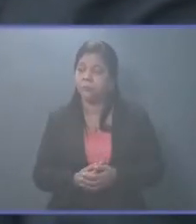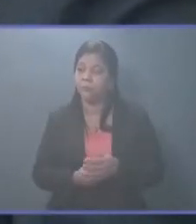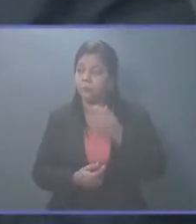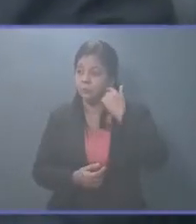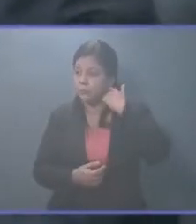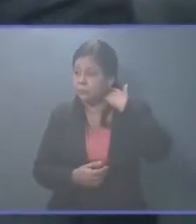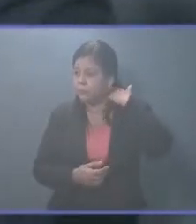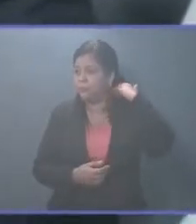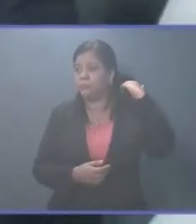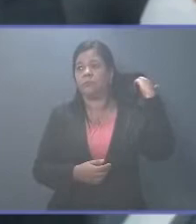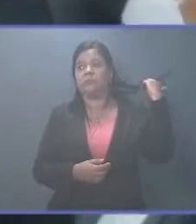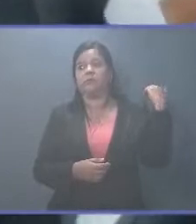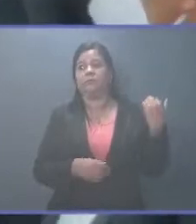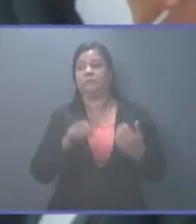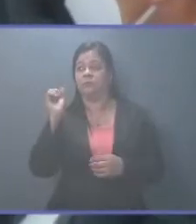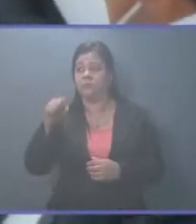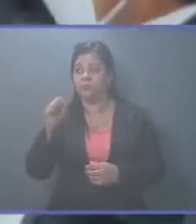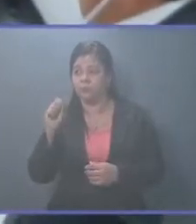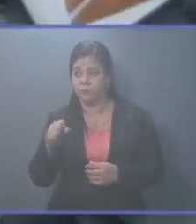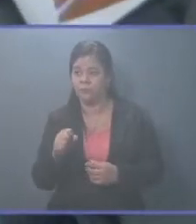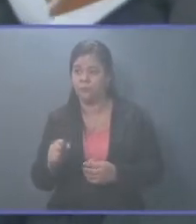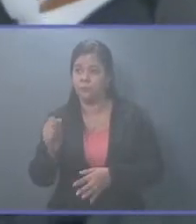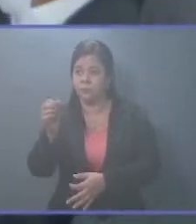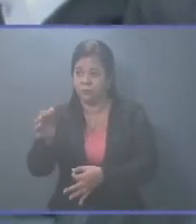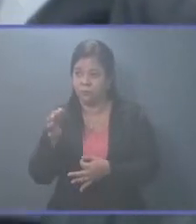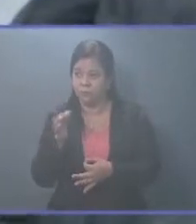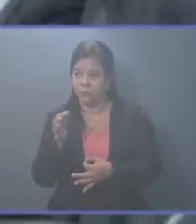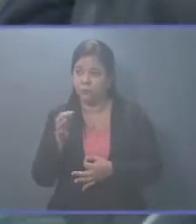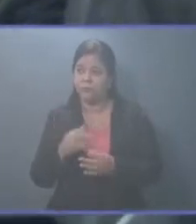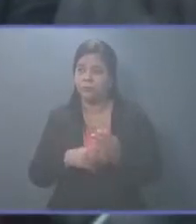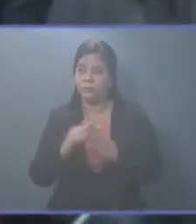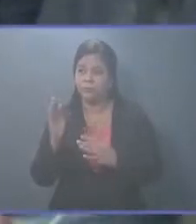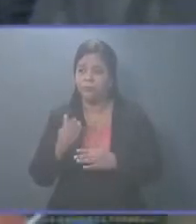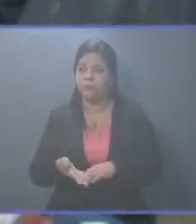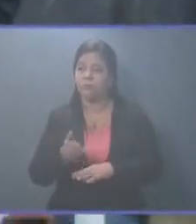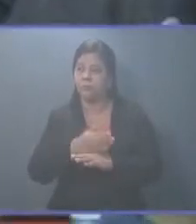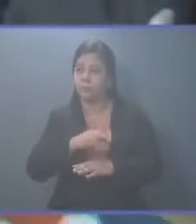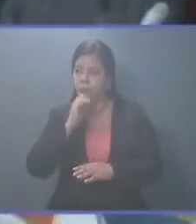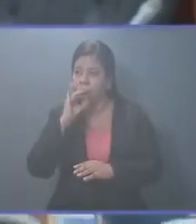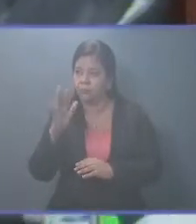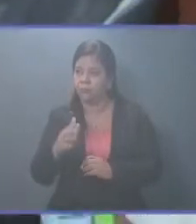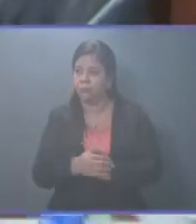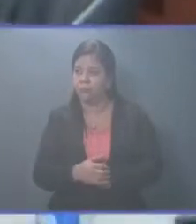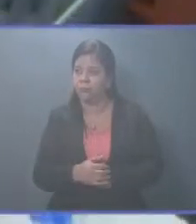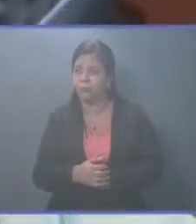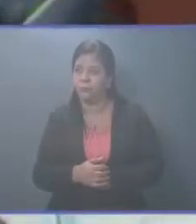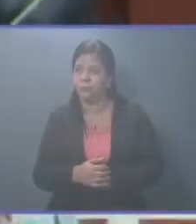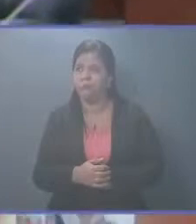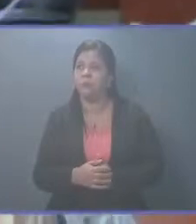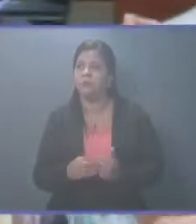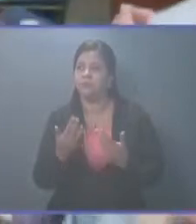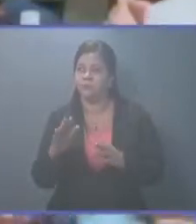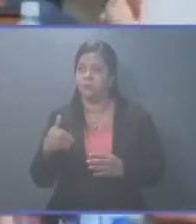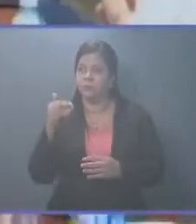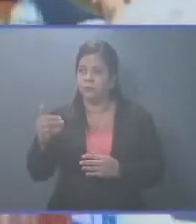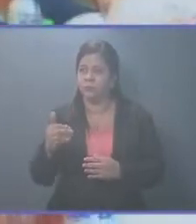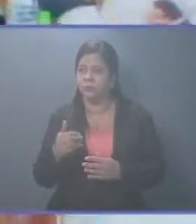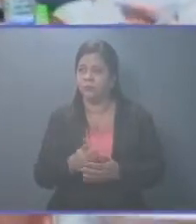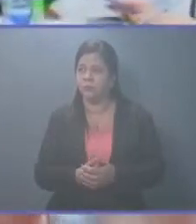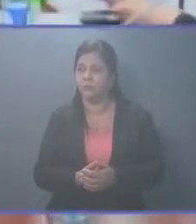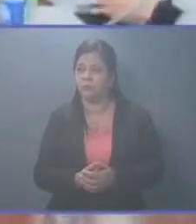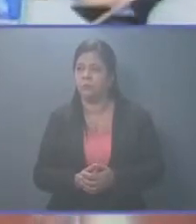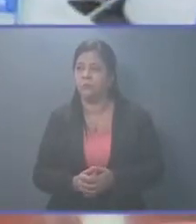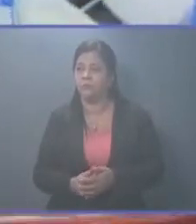Perdón, doctor, las actas, exactamente lo que decía el acta, en la penúltima acta del 2020, lo